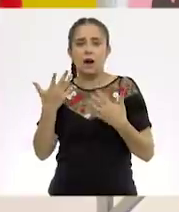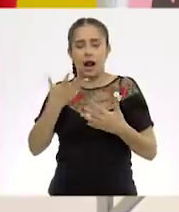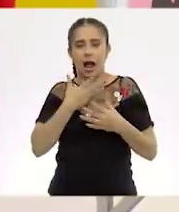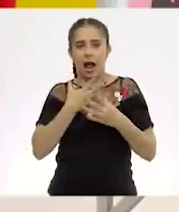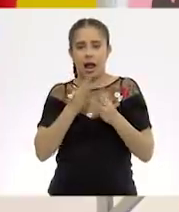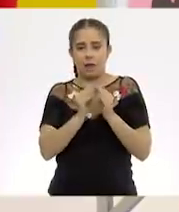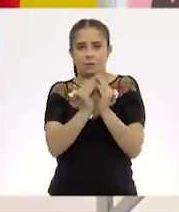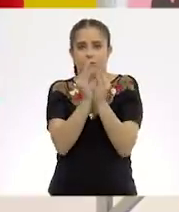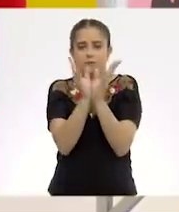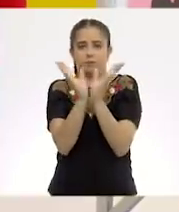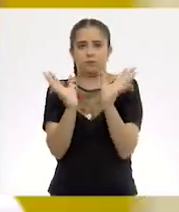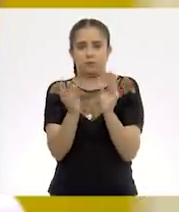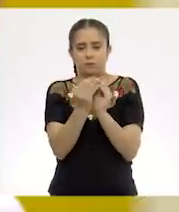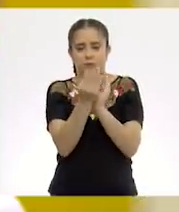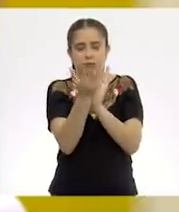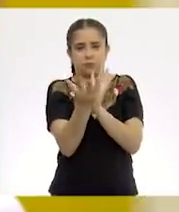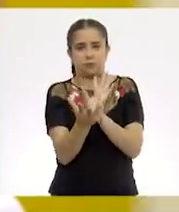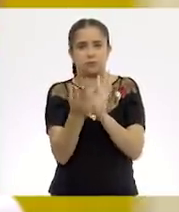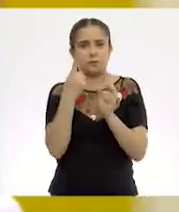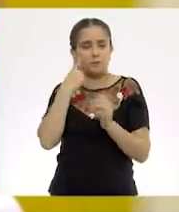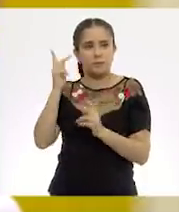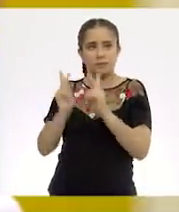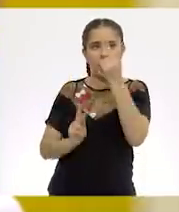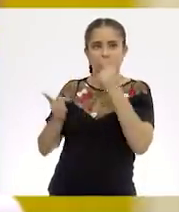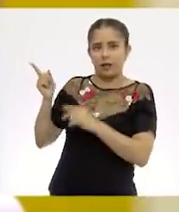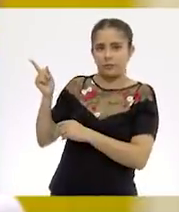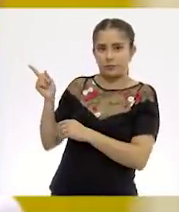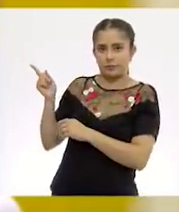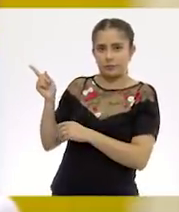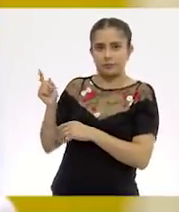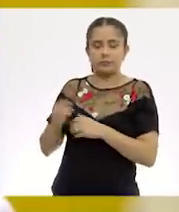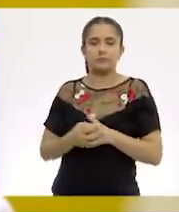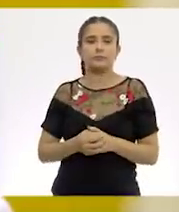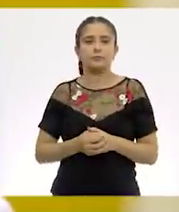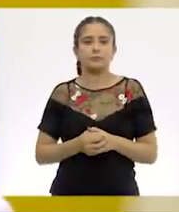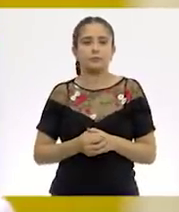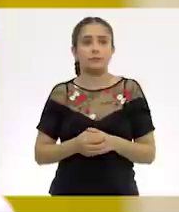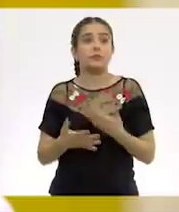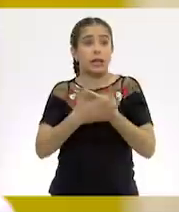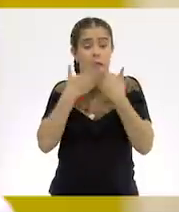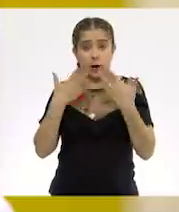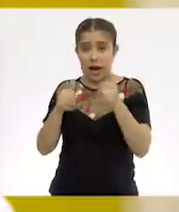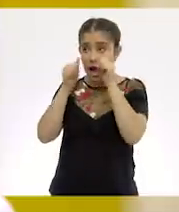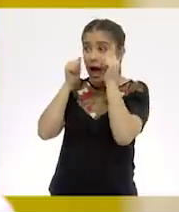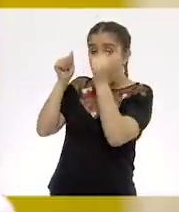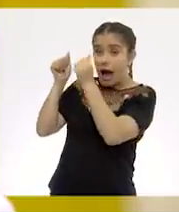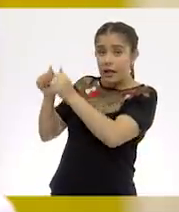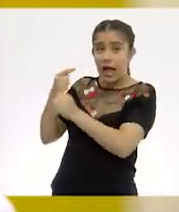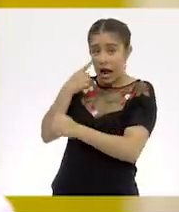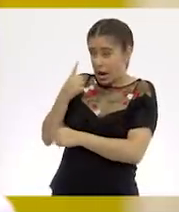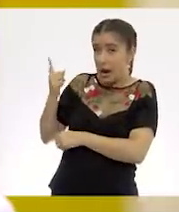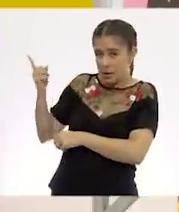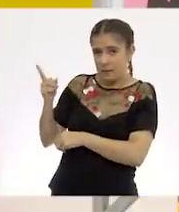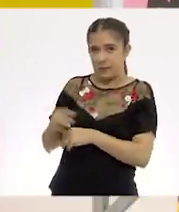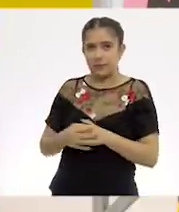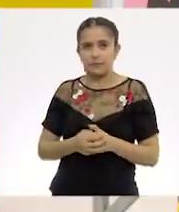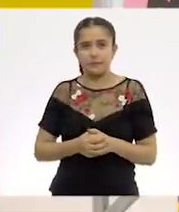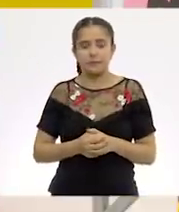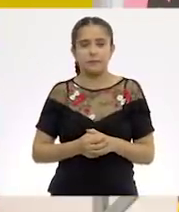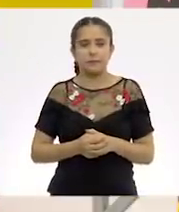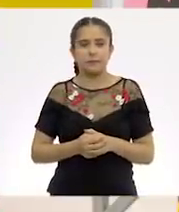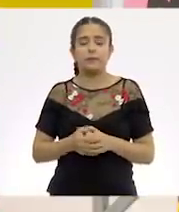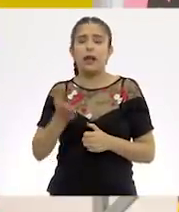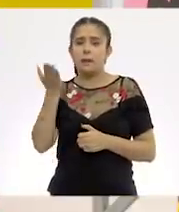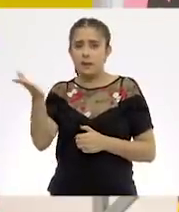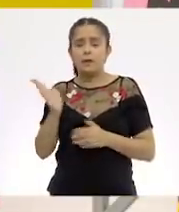abiertas. Así es. Ahora, vamos a tratar de observar a ver si se ve este movimiento. Alexia, te